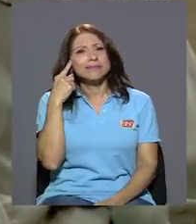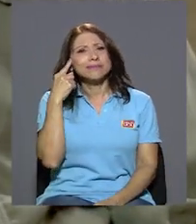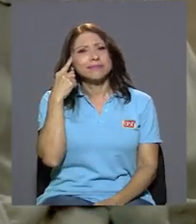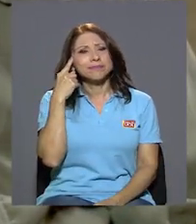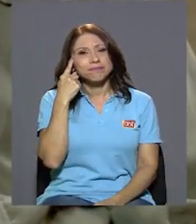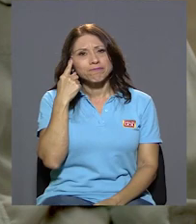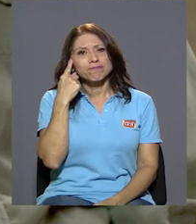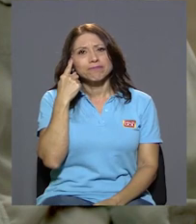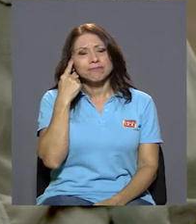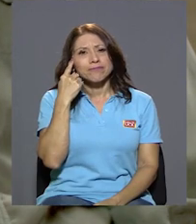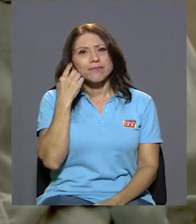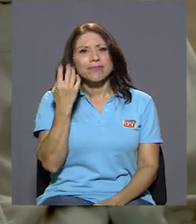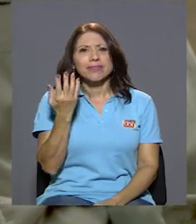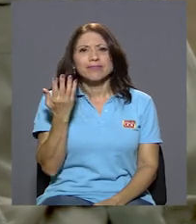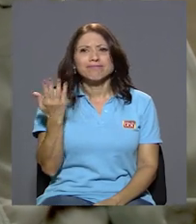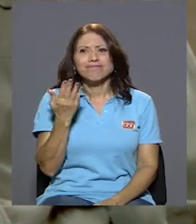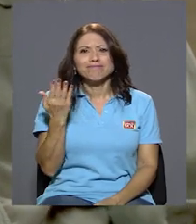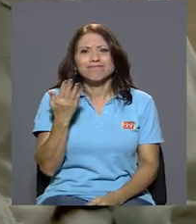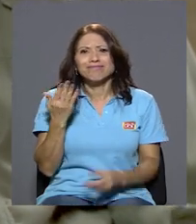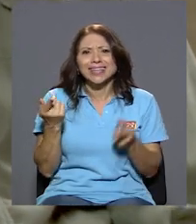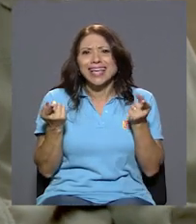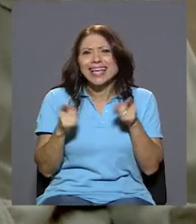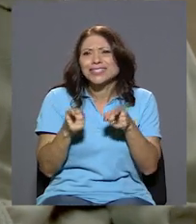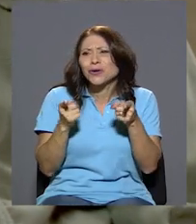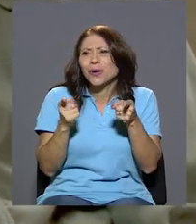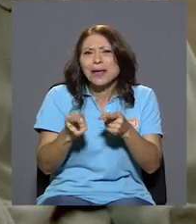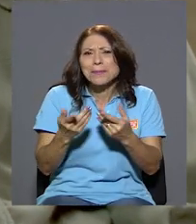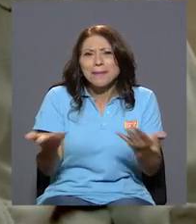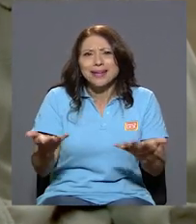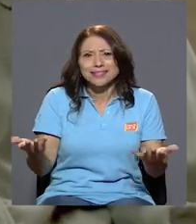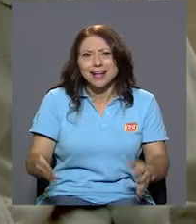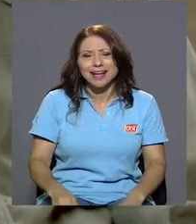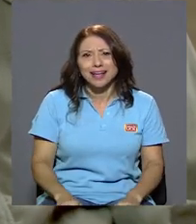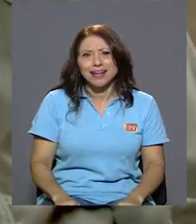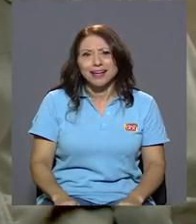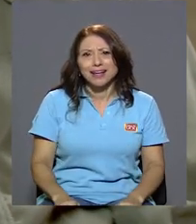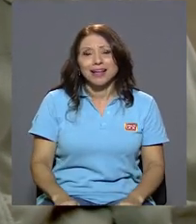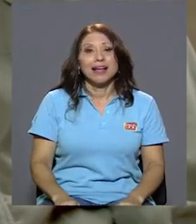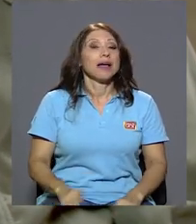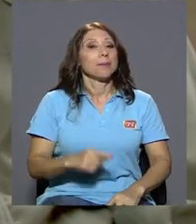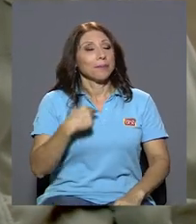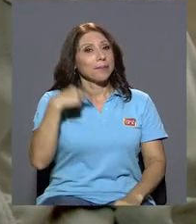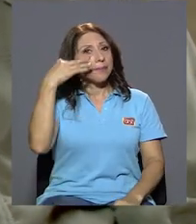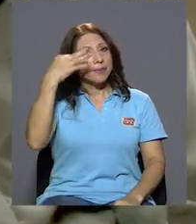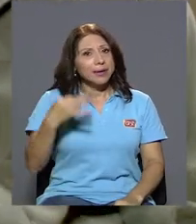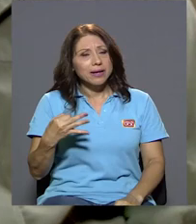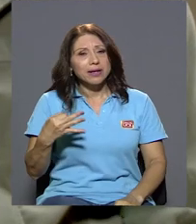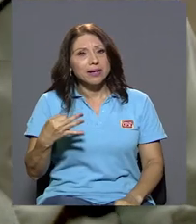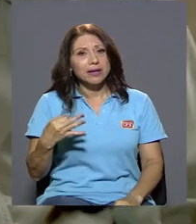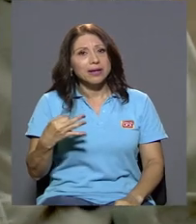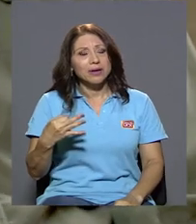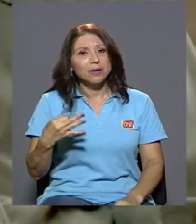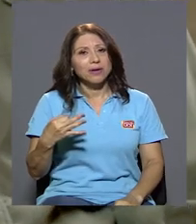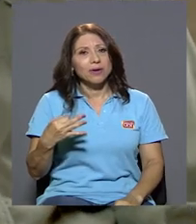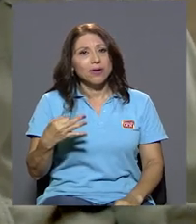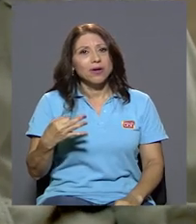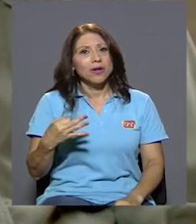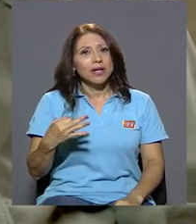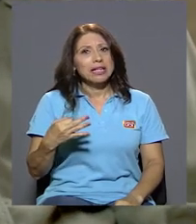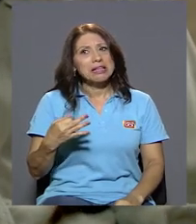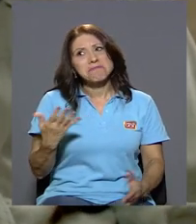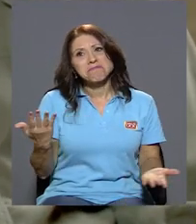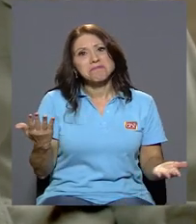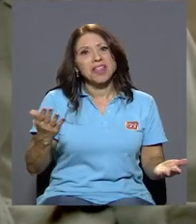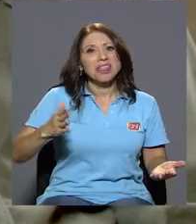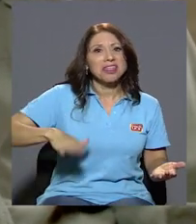pensando qué es lo que pasa que hay allí pero creo que creo